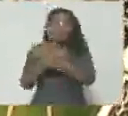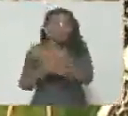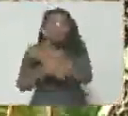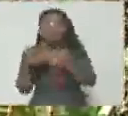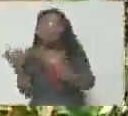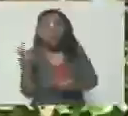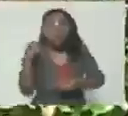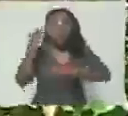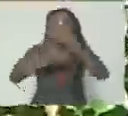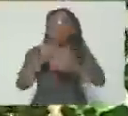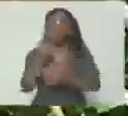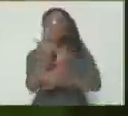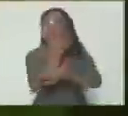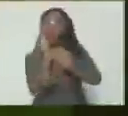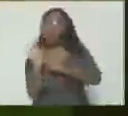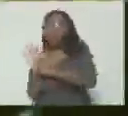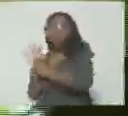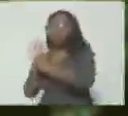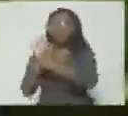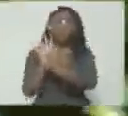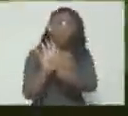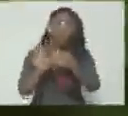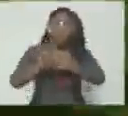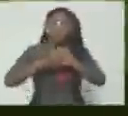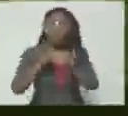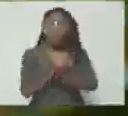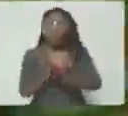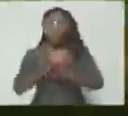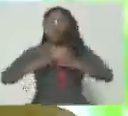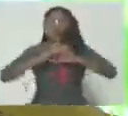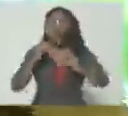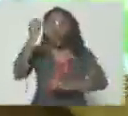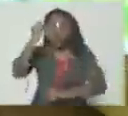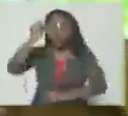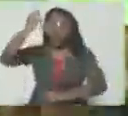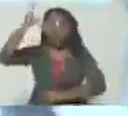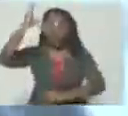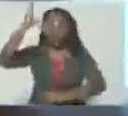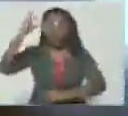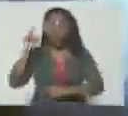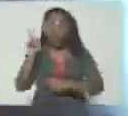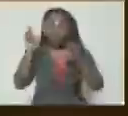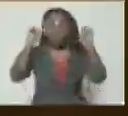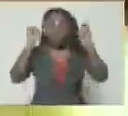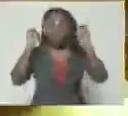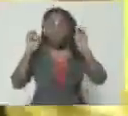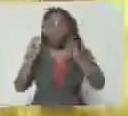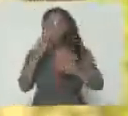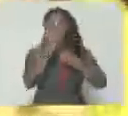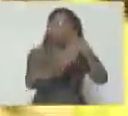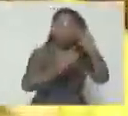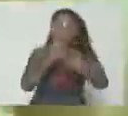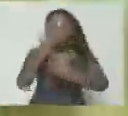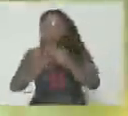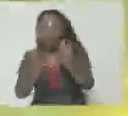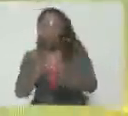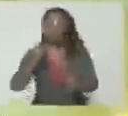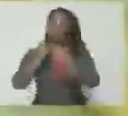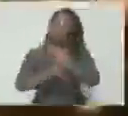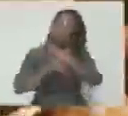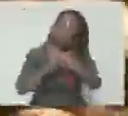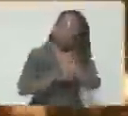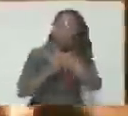generar una vitrina al mundo para mostrar todas nuestras capacidades en materia turística,